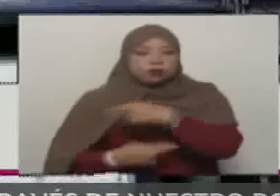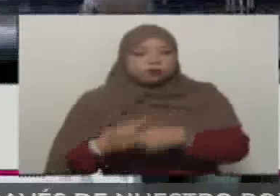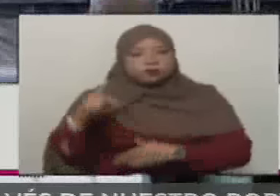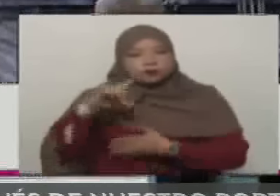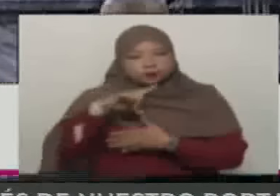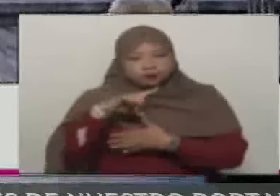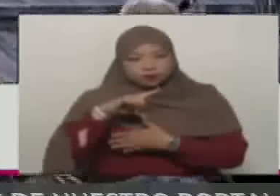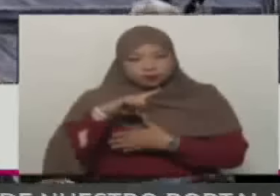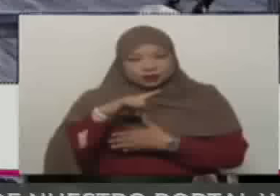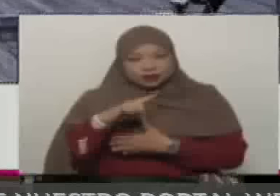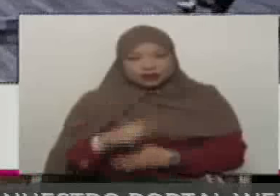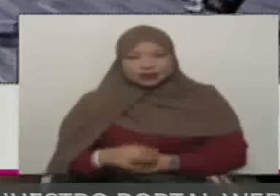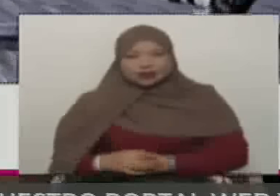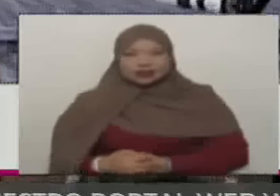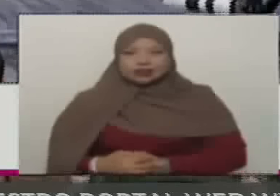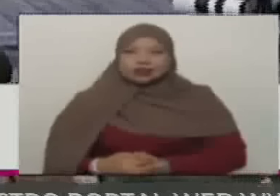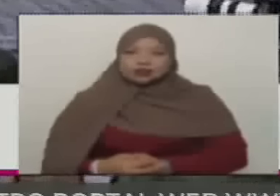latinoamericana.